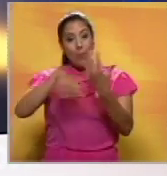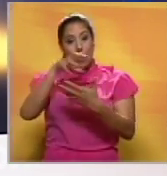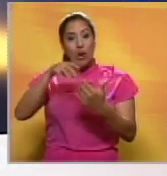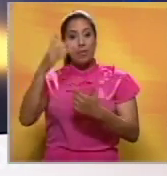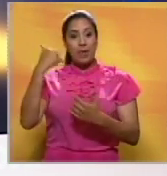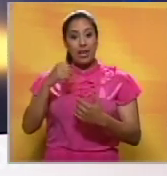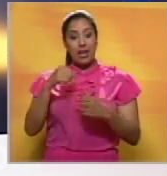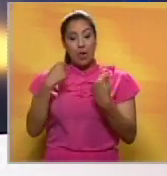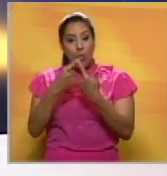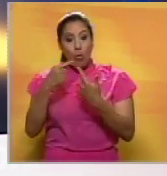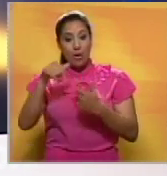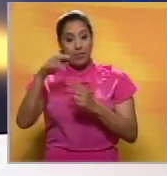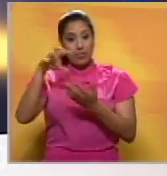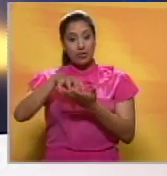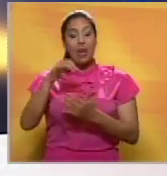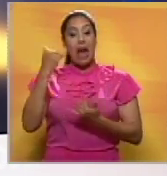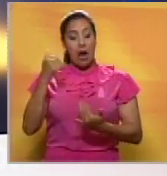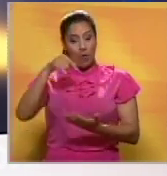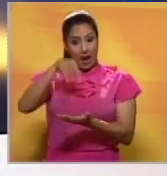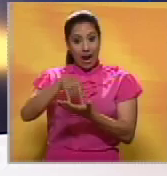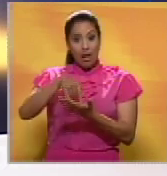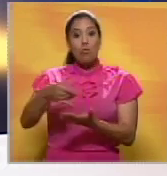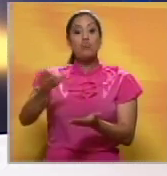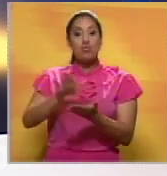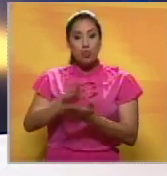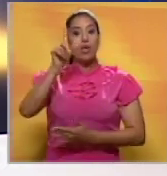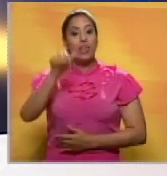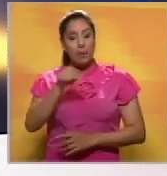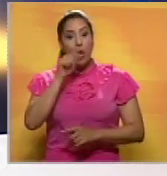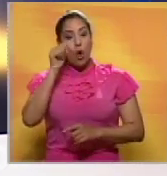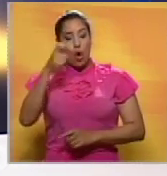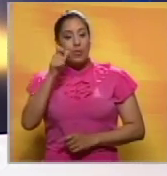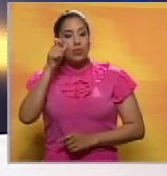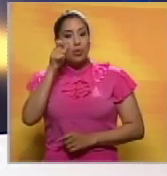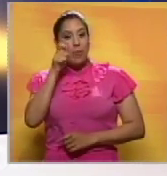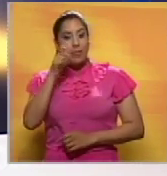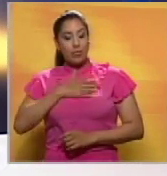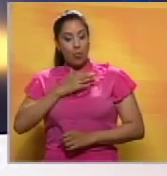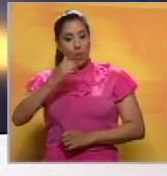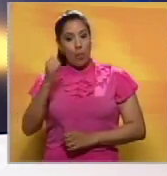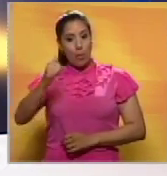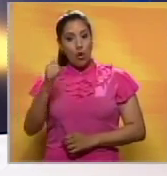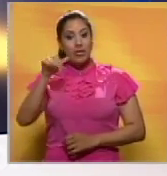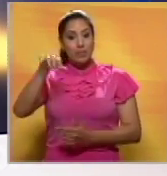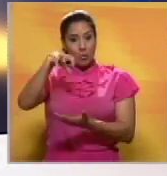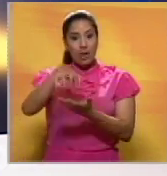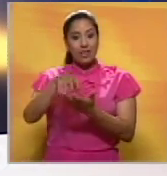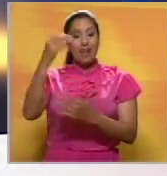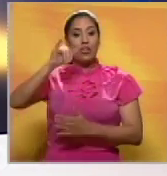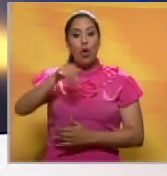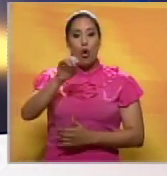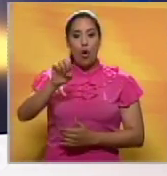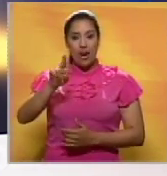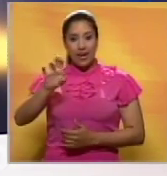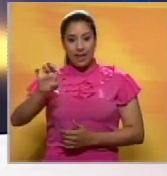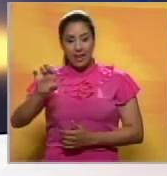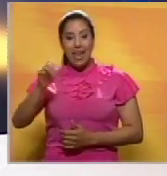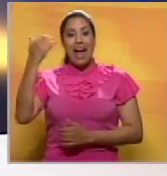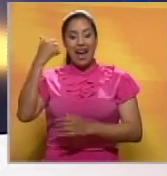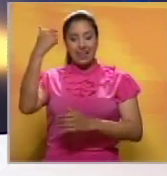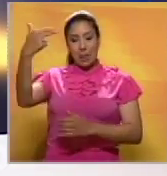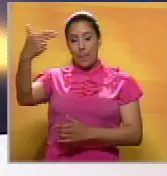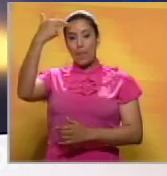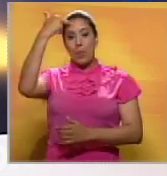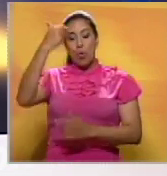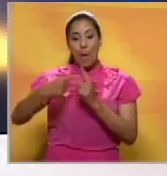alteraciones al orden público. Y en Carabobo también hoy falleció el supervisor agregado de la policía de ese estado, Jorge Escandón, herido en